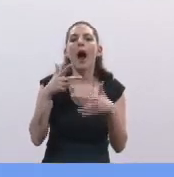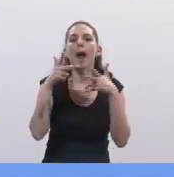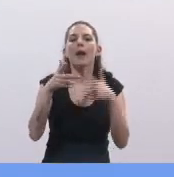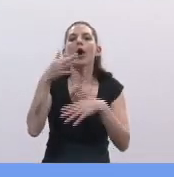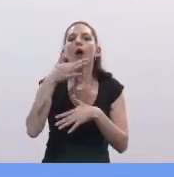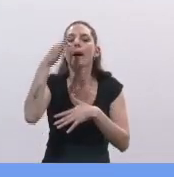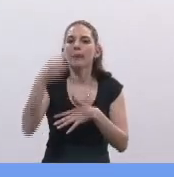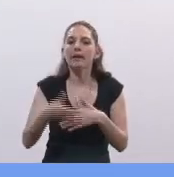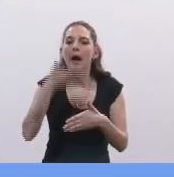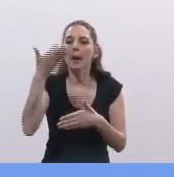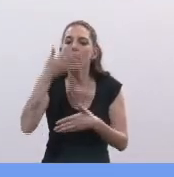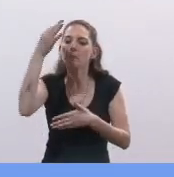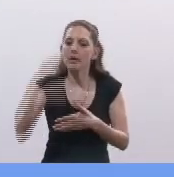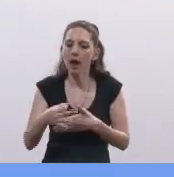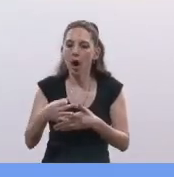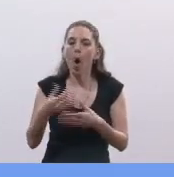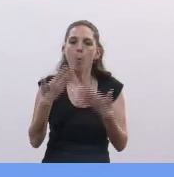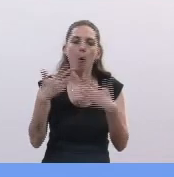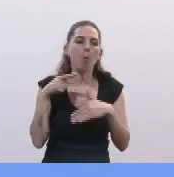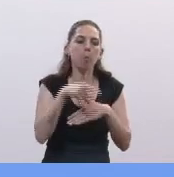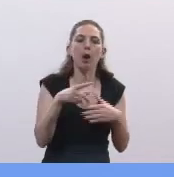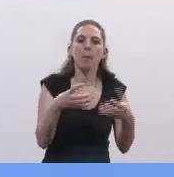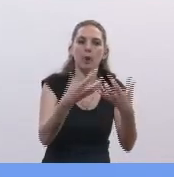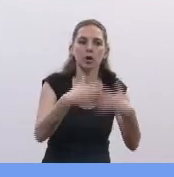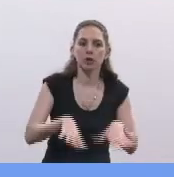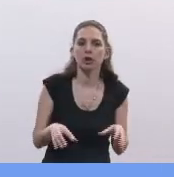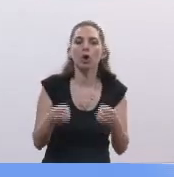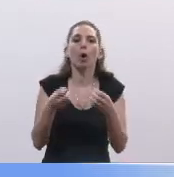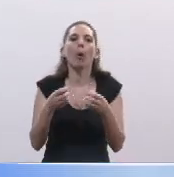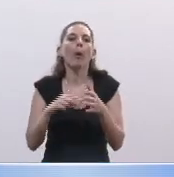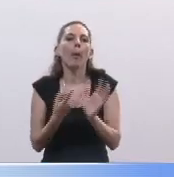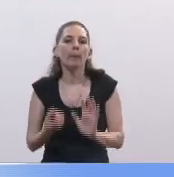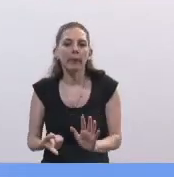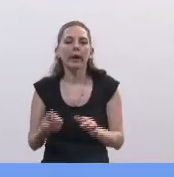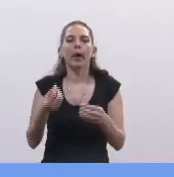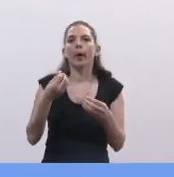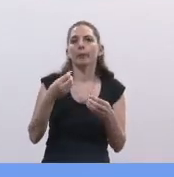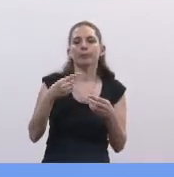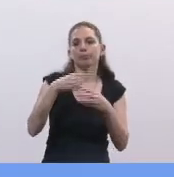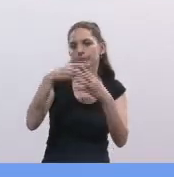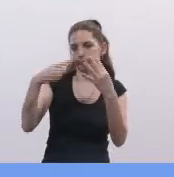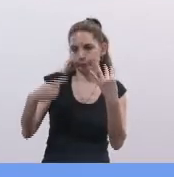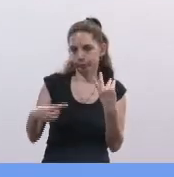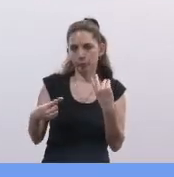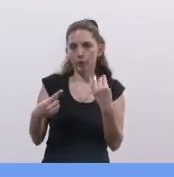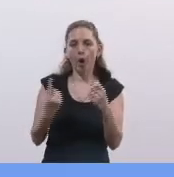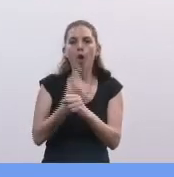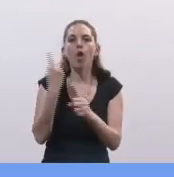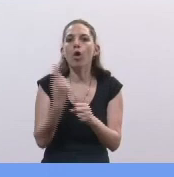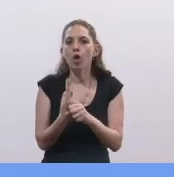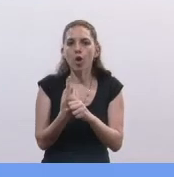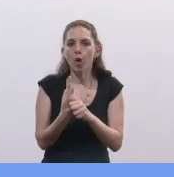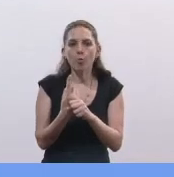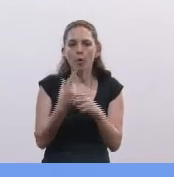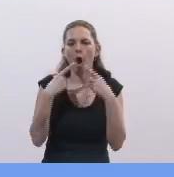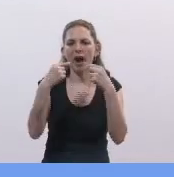puede oponerse a un proyecto por una cuestión de circunstancia electoral, partidaria, política, etc. Lo que no se puede hacer